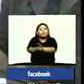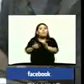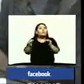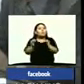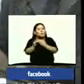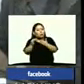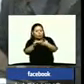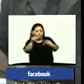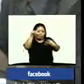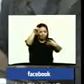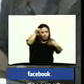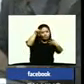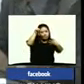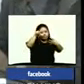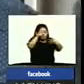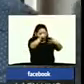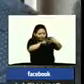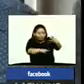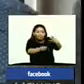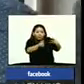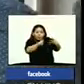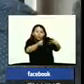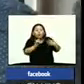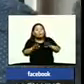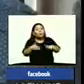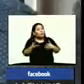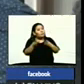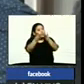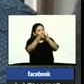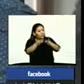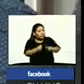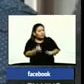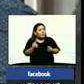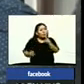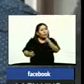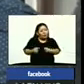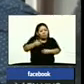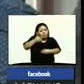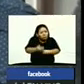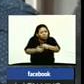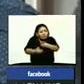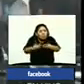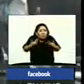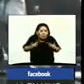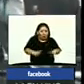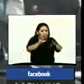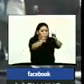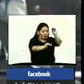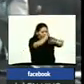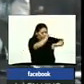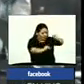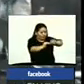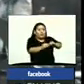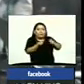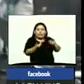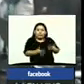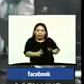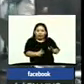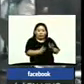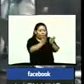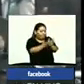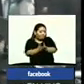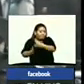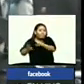análisis de cada uno de los datos contenidos en este proyecto de presupuesto. ¿Cuál es el procedimiento que se sigue ante este tipo de plan de